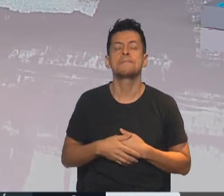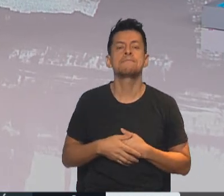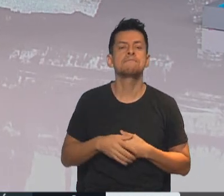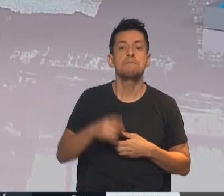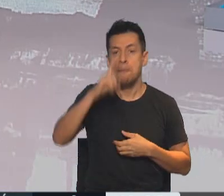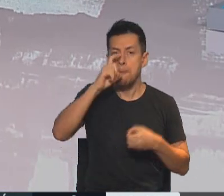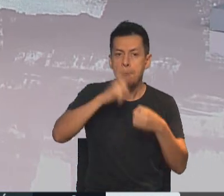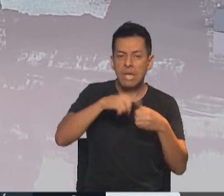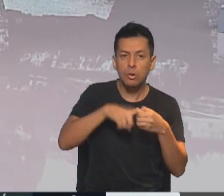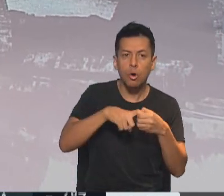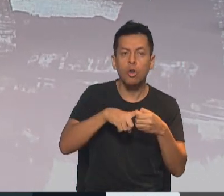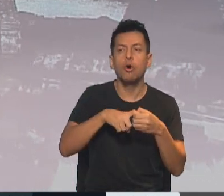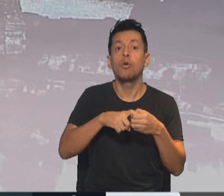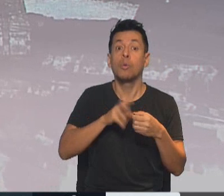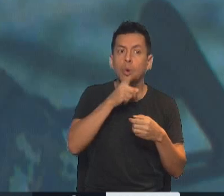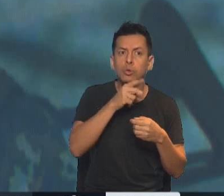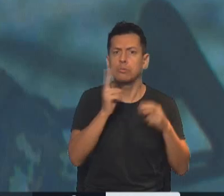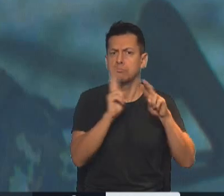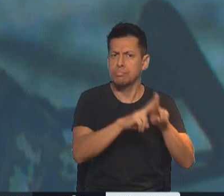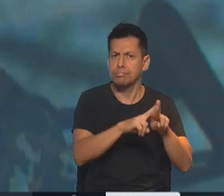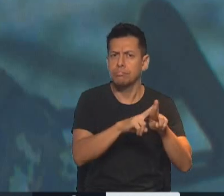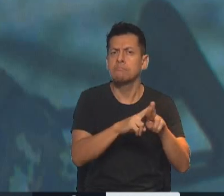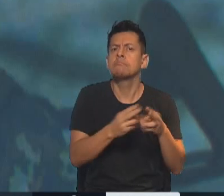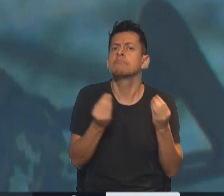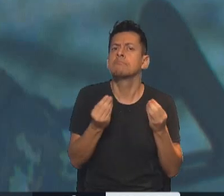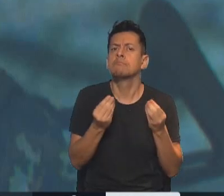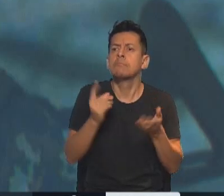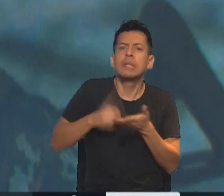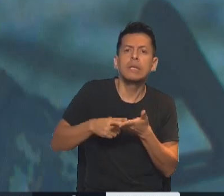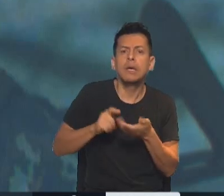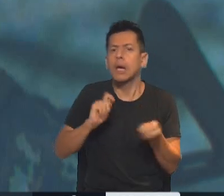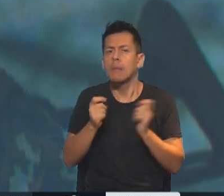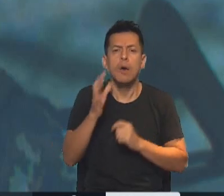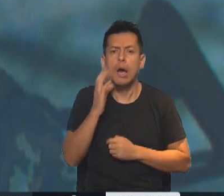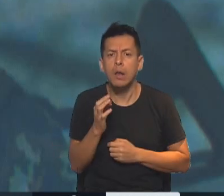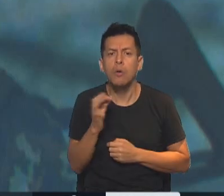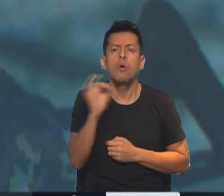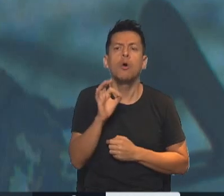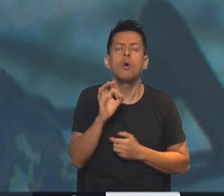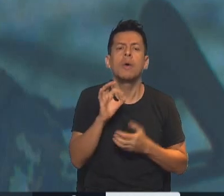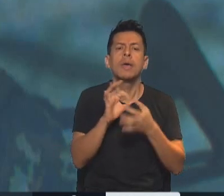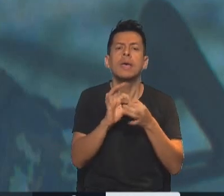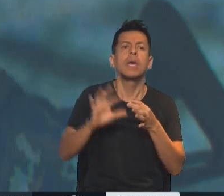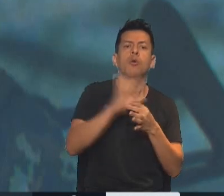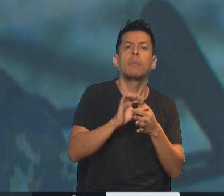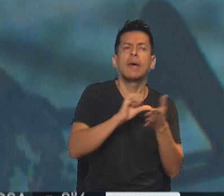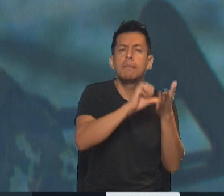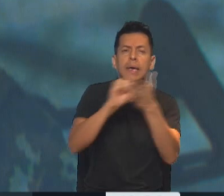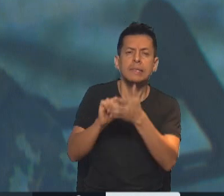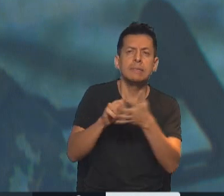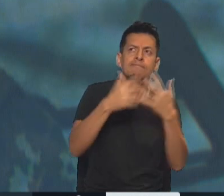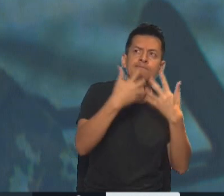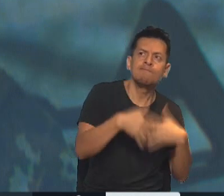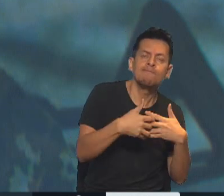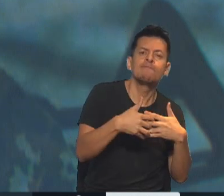a rusia hay nuevas medidas o por lo menos la unión europea está analizando nuevas medidas justamente para posibilitar